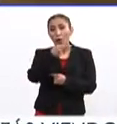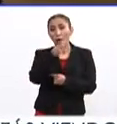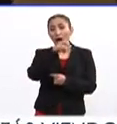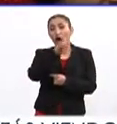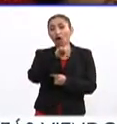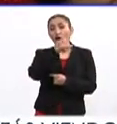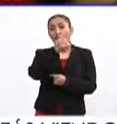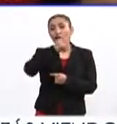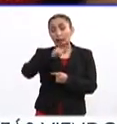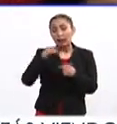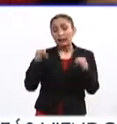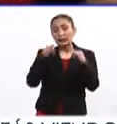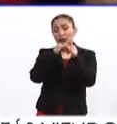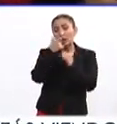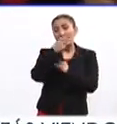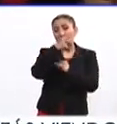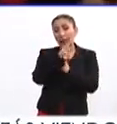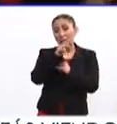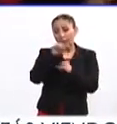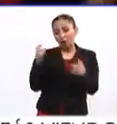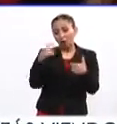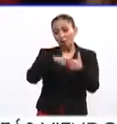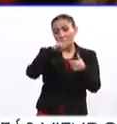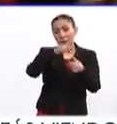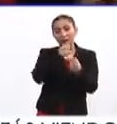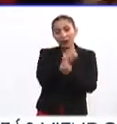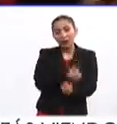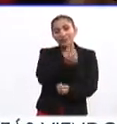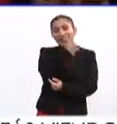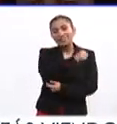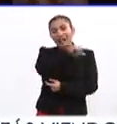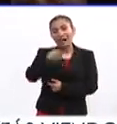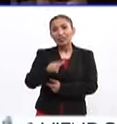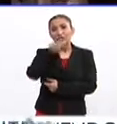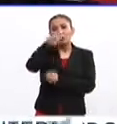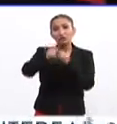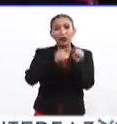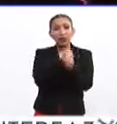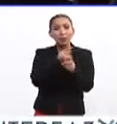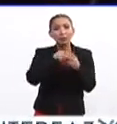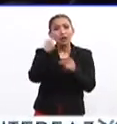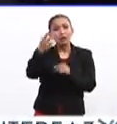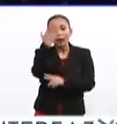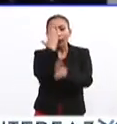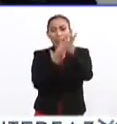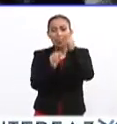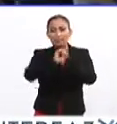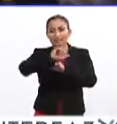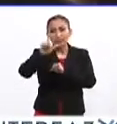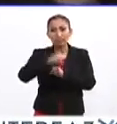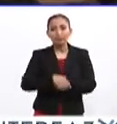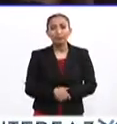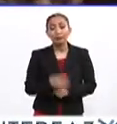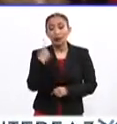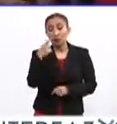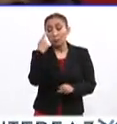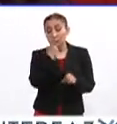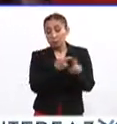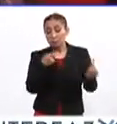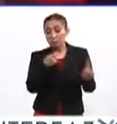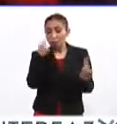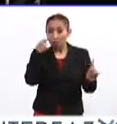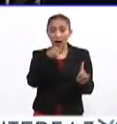forma parte del Instituto García Blanco, donde niños de 6 a 18 años comienzan su formación profesional. Su